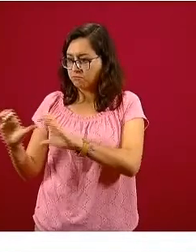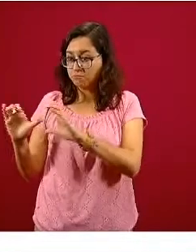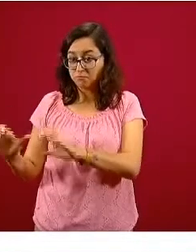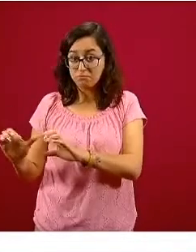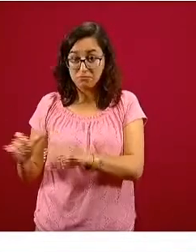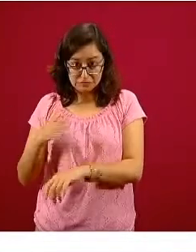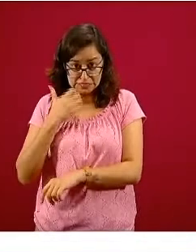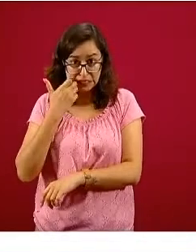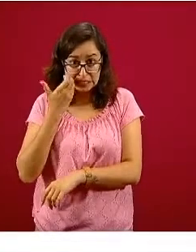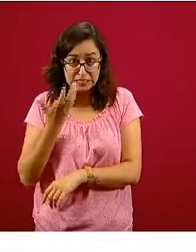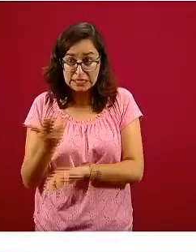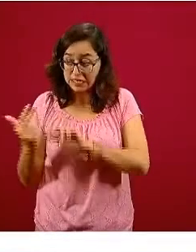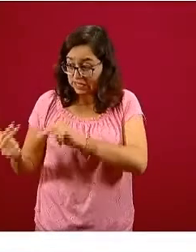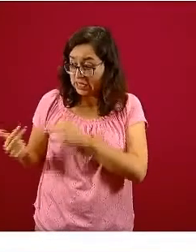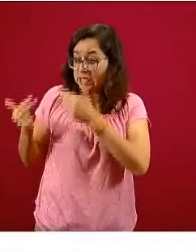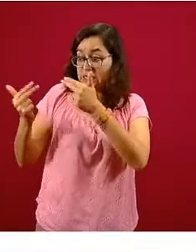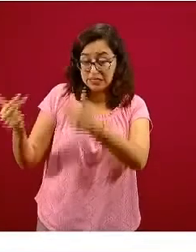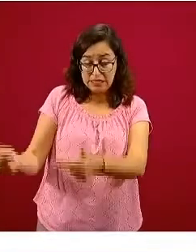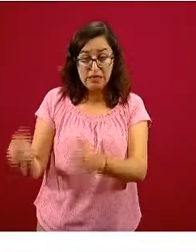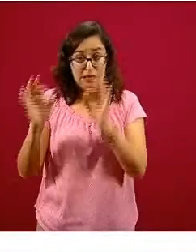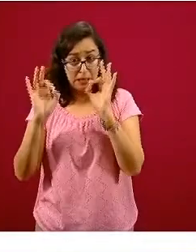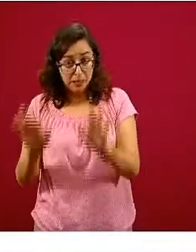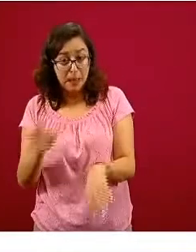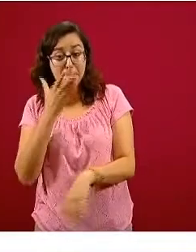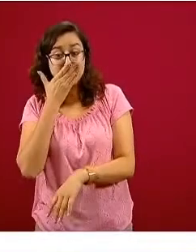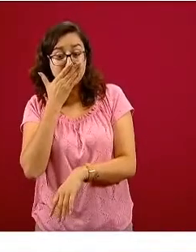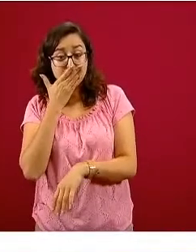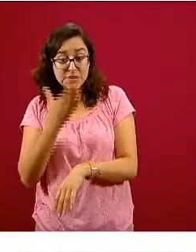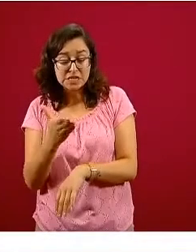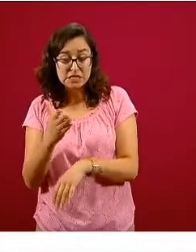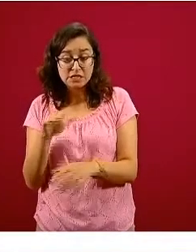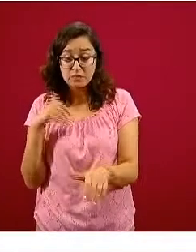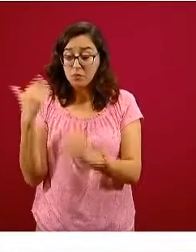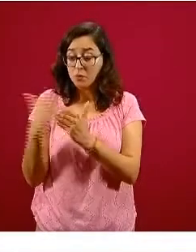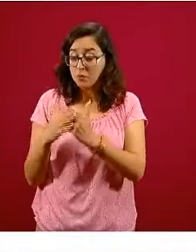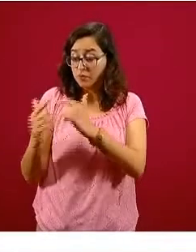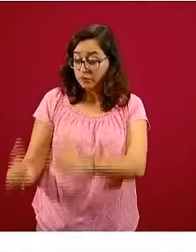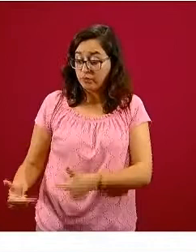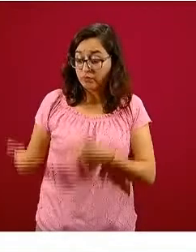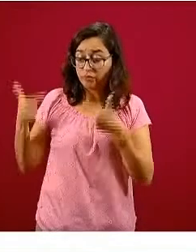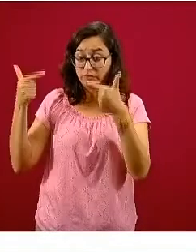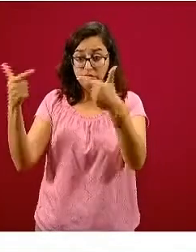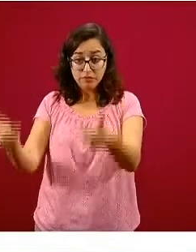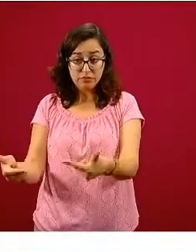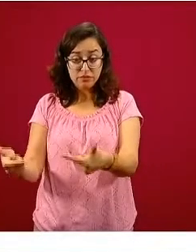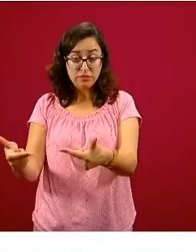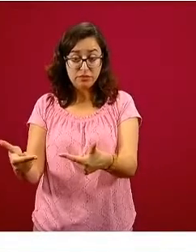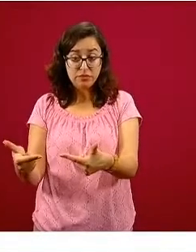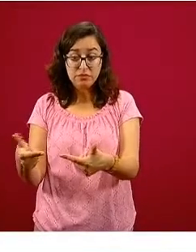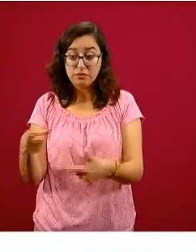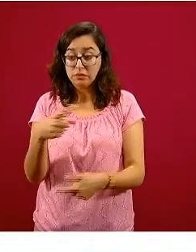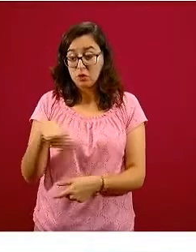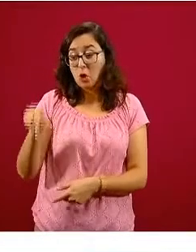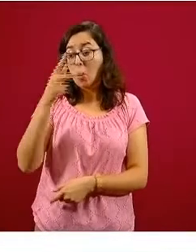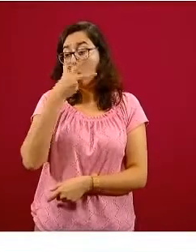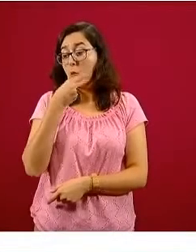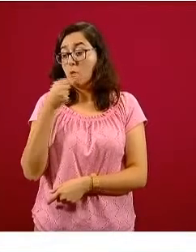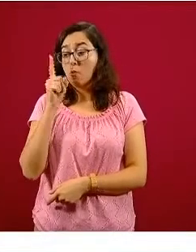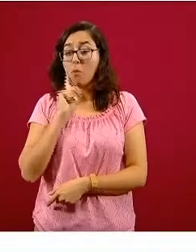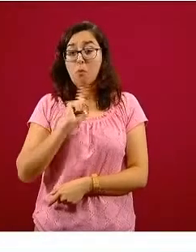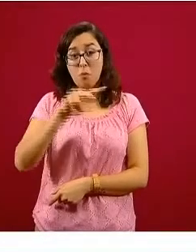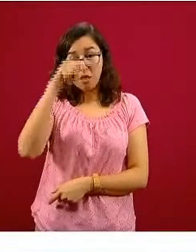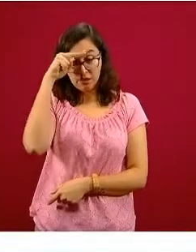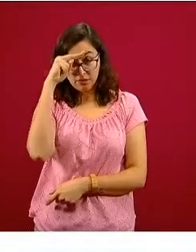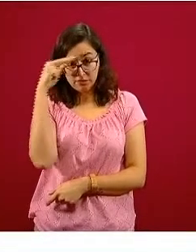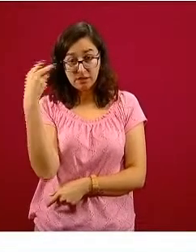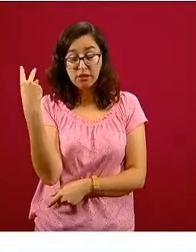ambientales adversos, si queremos que la siguiente generación sea una generación de mexicanas y